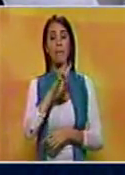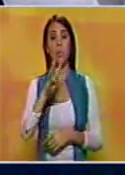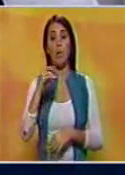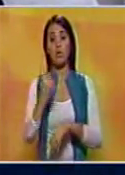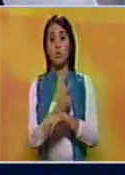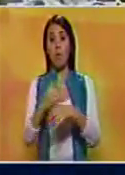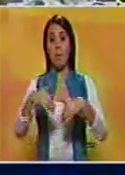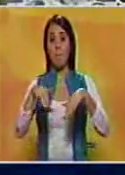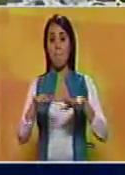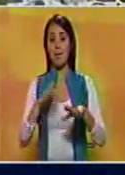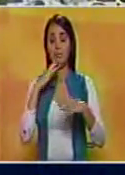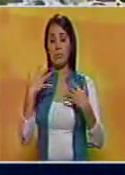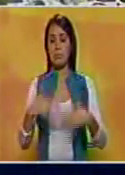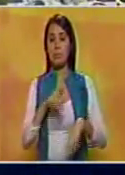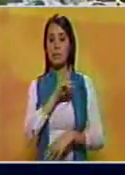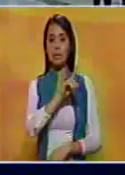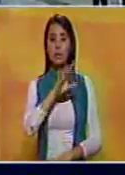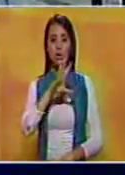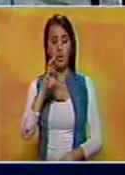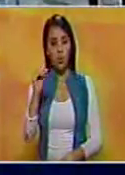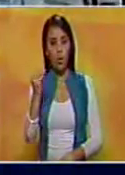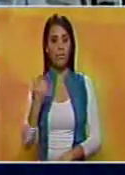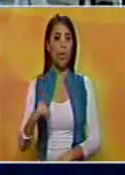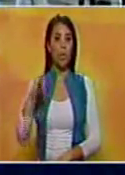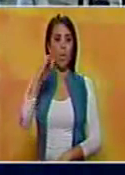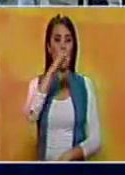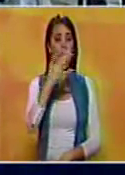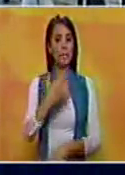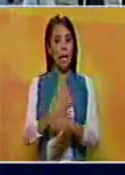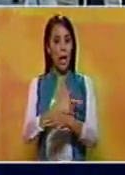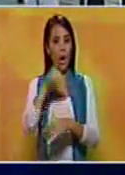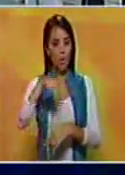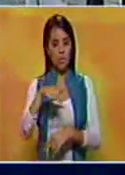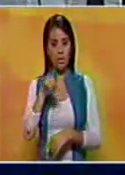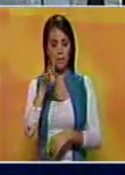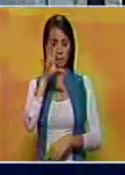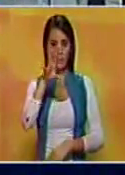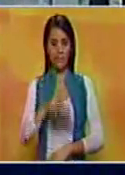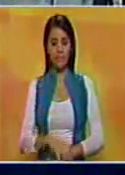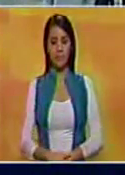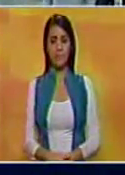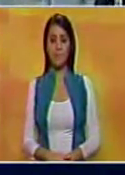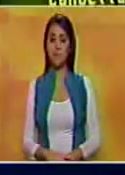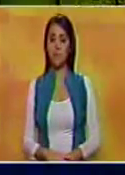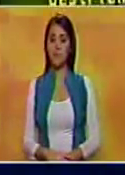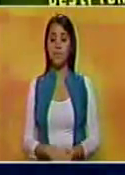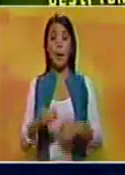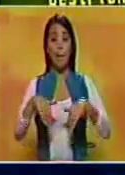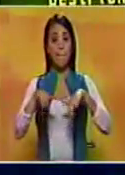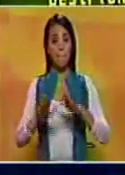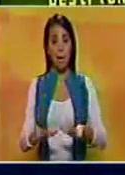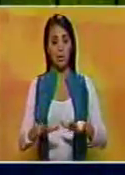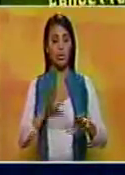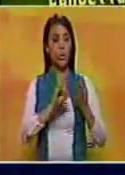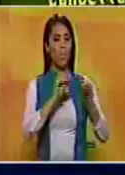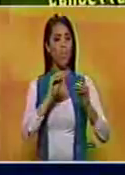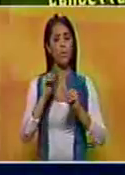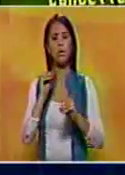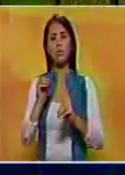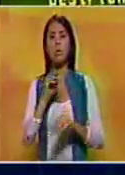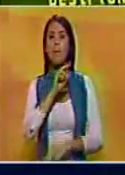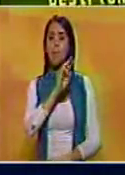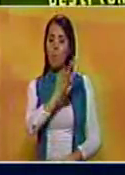horas que obligó a cancelar 150 de los 400 vuelos previstos para hoy en ese país. El paro fue convocado